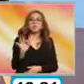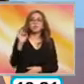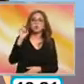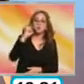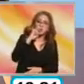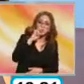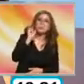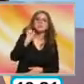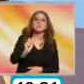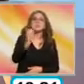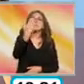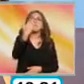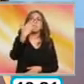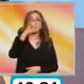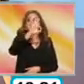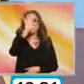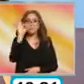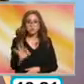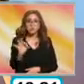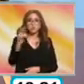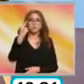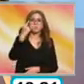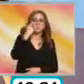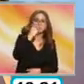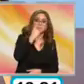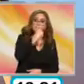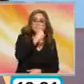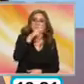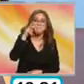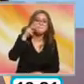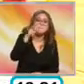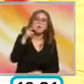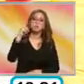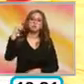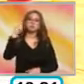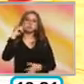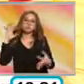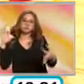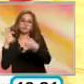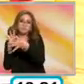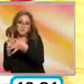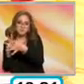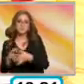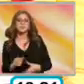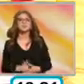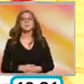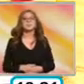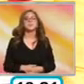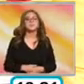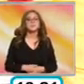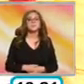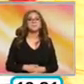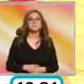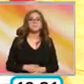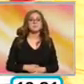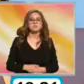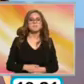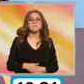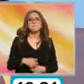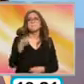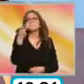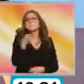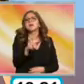lo que vemos y escuchamos. Ya esta combinación. Sí, ¿no? porque están en juego dos sentidos. Pero, ¿qué pasa si